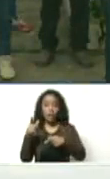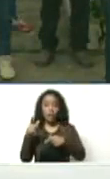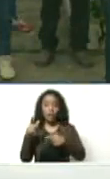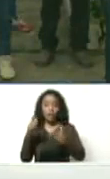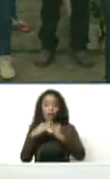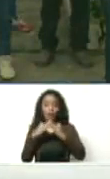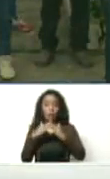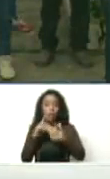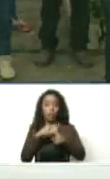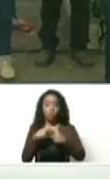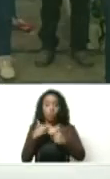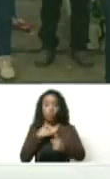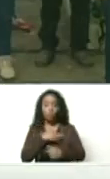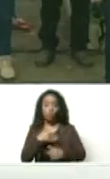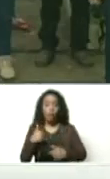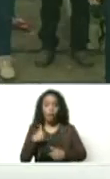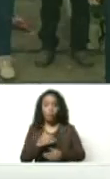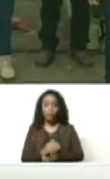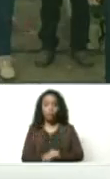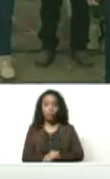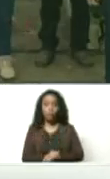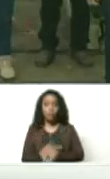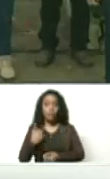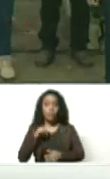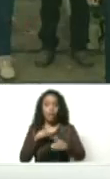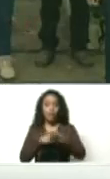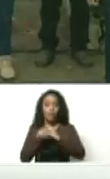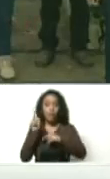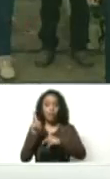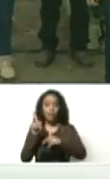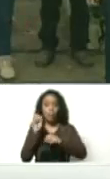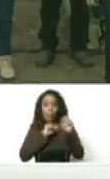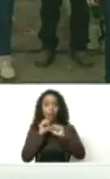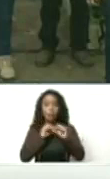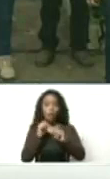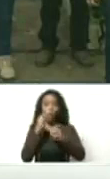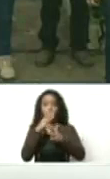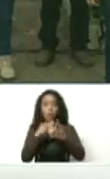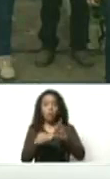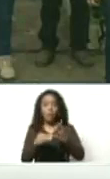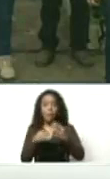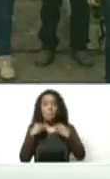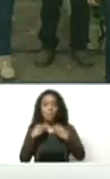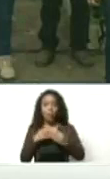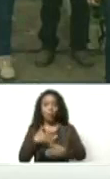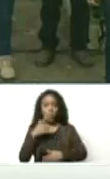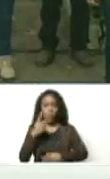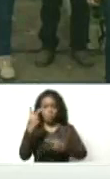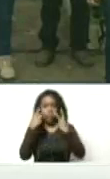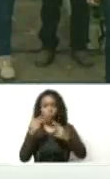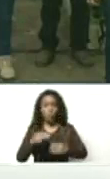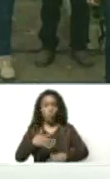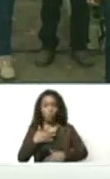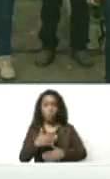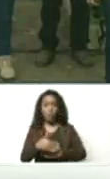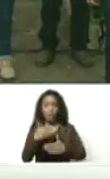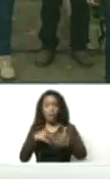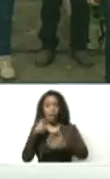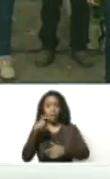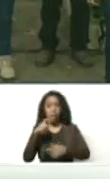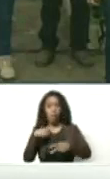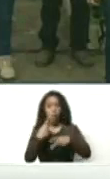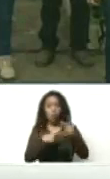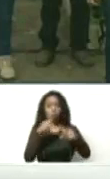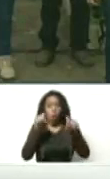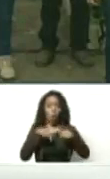señor presidente. Entonces nosotros queremos tener acceso a esa maquinaria, a los insumos, para que vean que nosotros, tras de que estamos produciendo